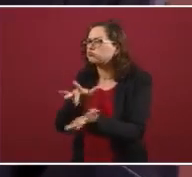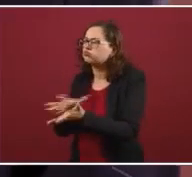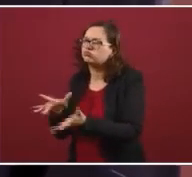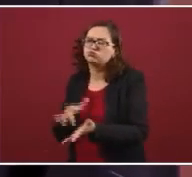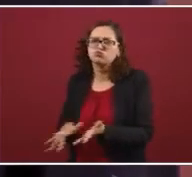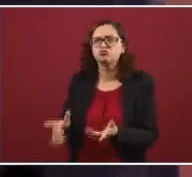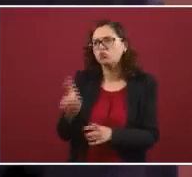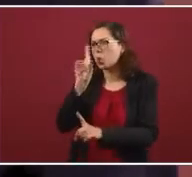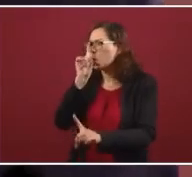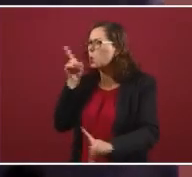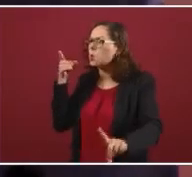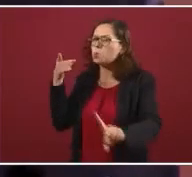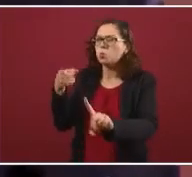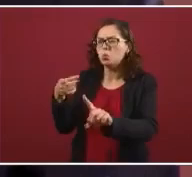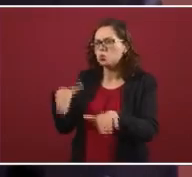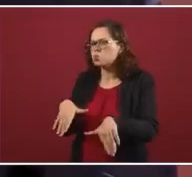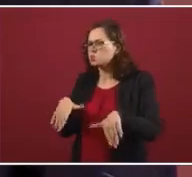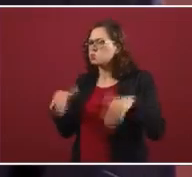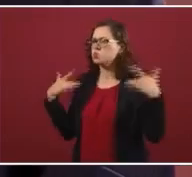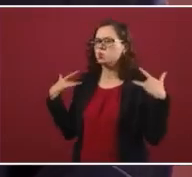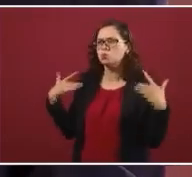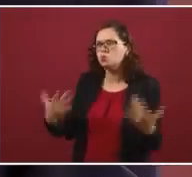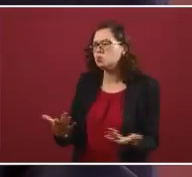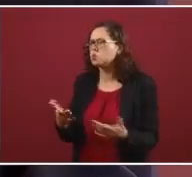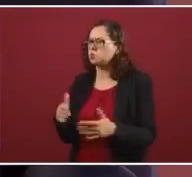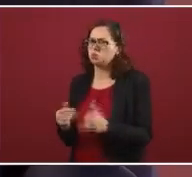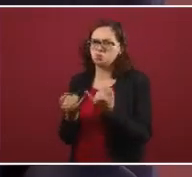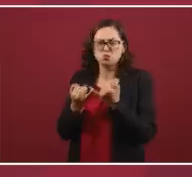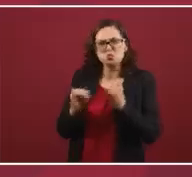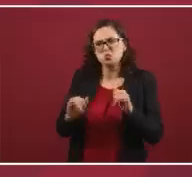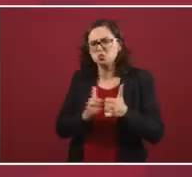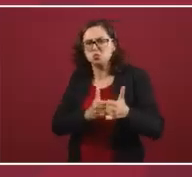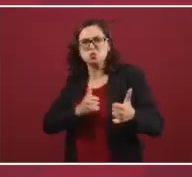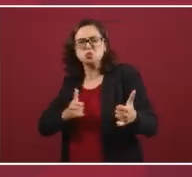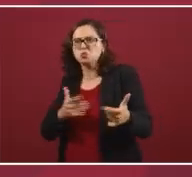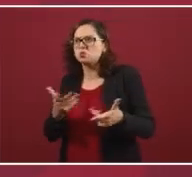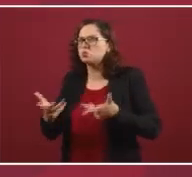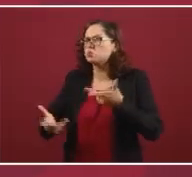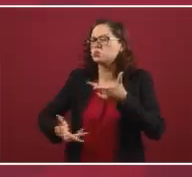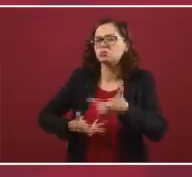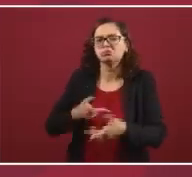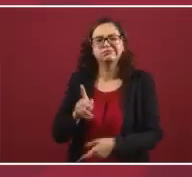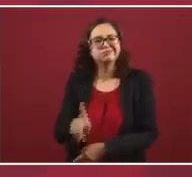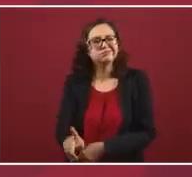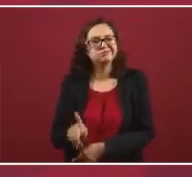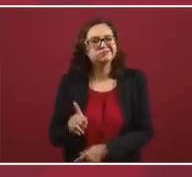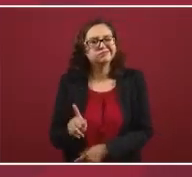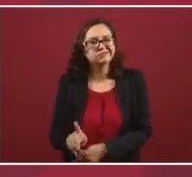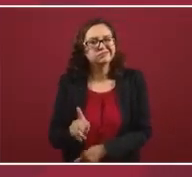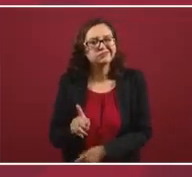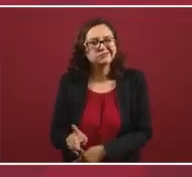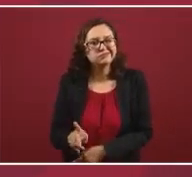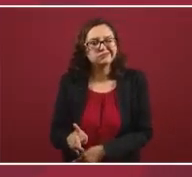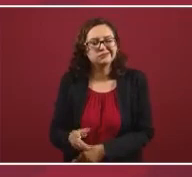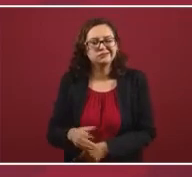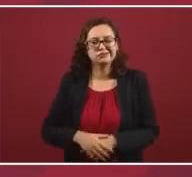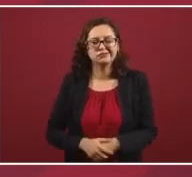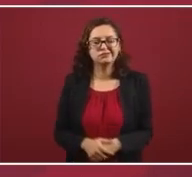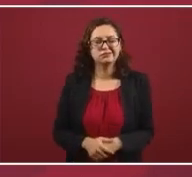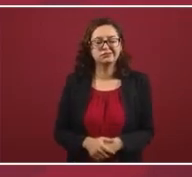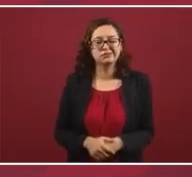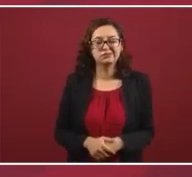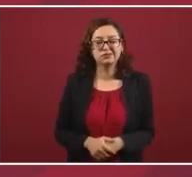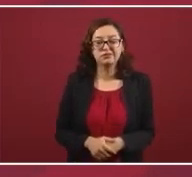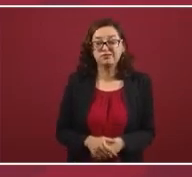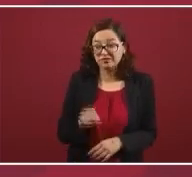De ser objetivo, de ser independiente. Ese, decía el doctor Nao,